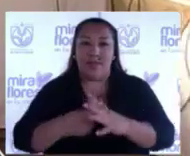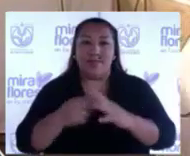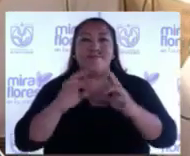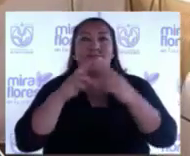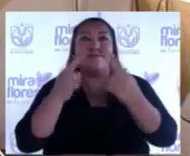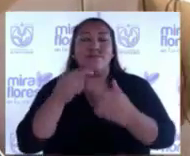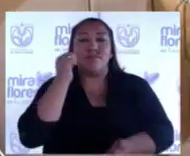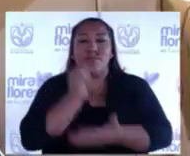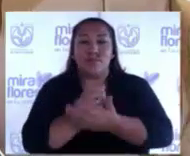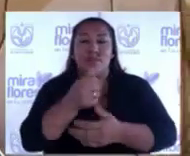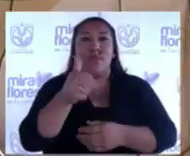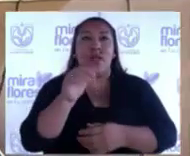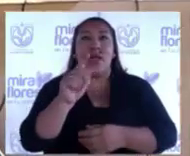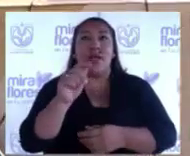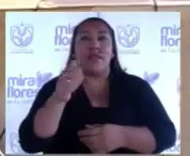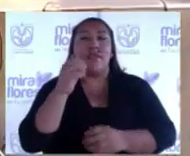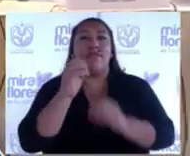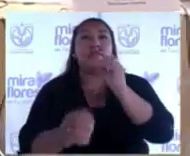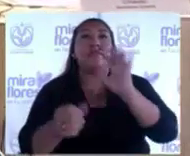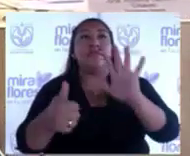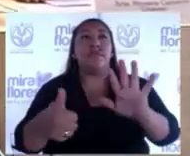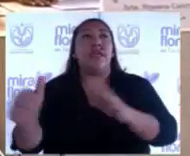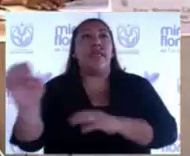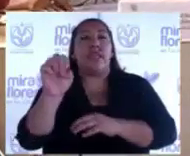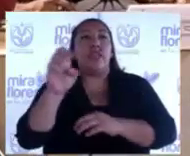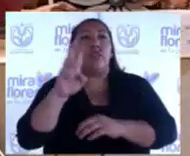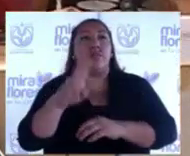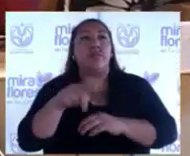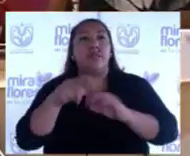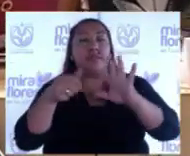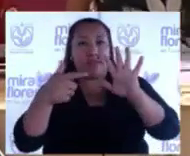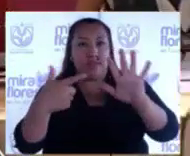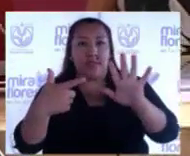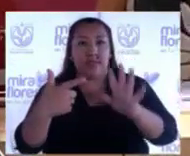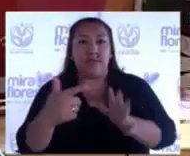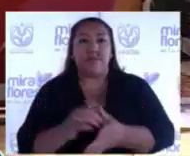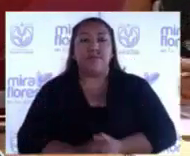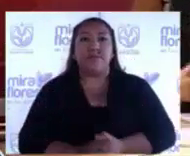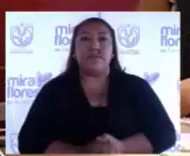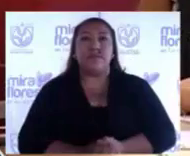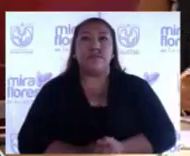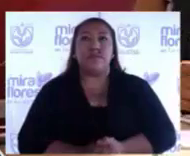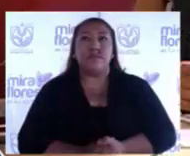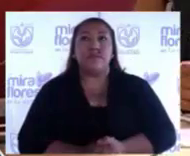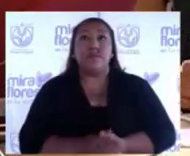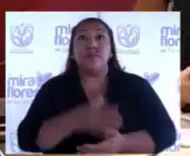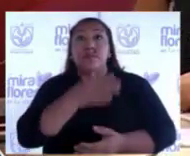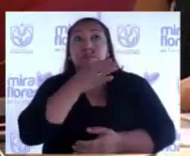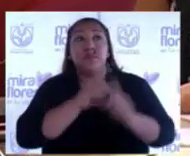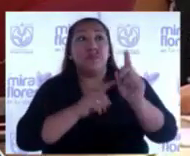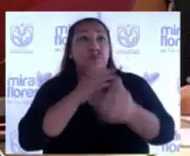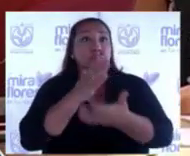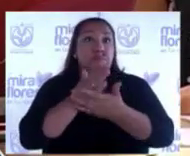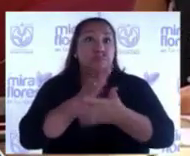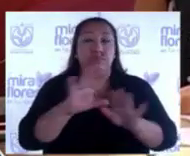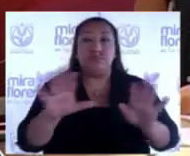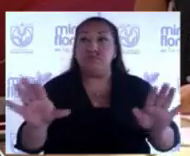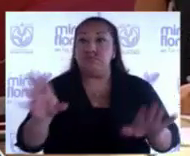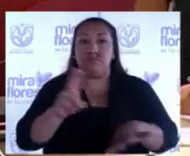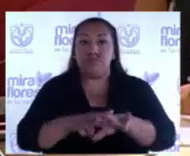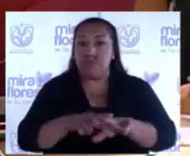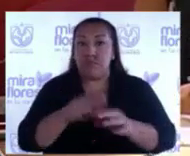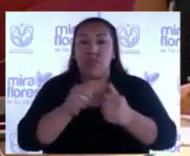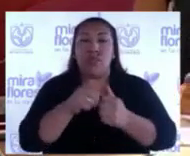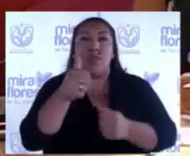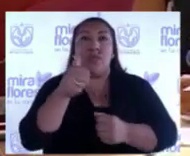la aprobación del acta de fecha 6 de enero del año 2017. No sé si hay alguna observación con relación a